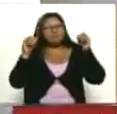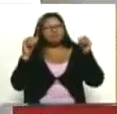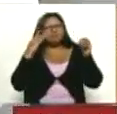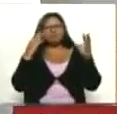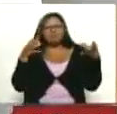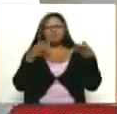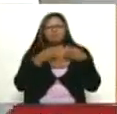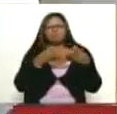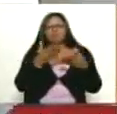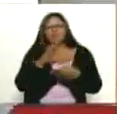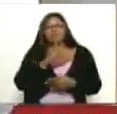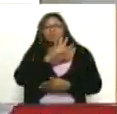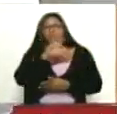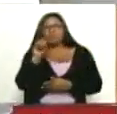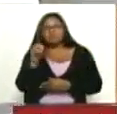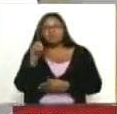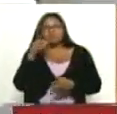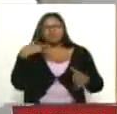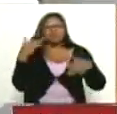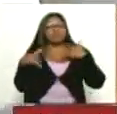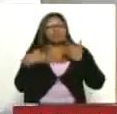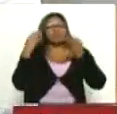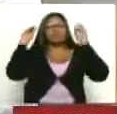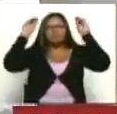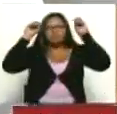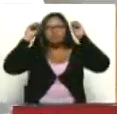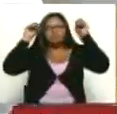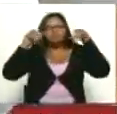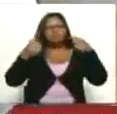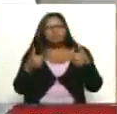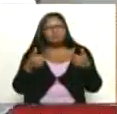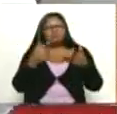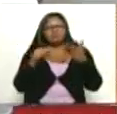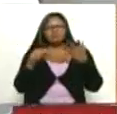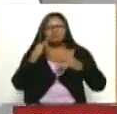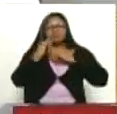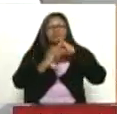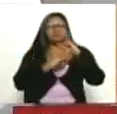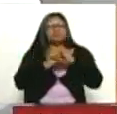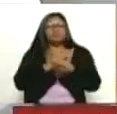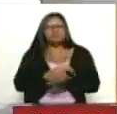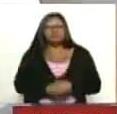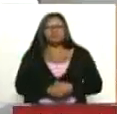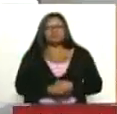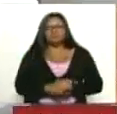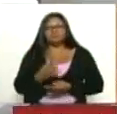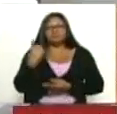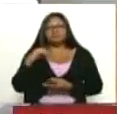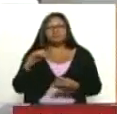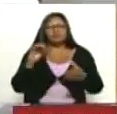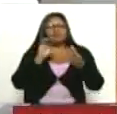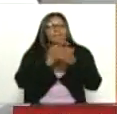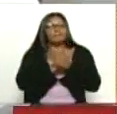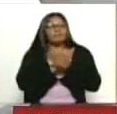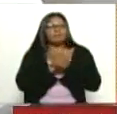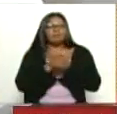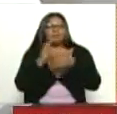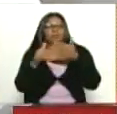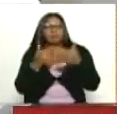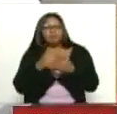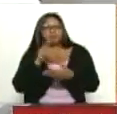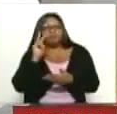unas 50 actividades formativas de mucho nivel. Vienen ponentes internacionales, vienen compañeros